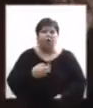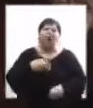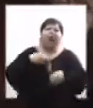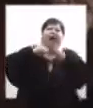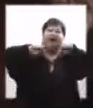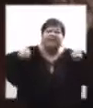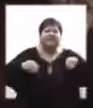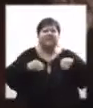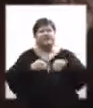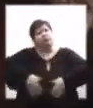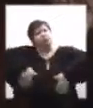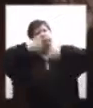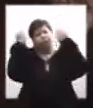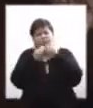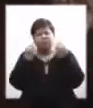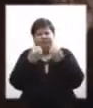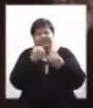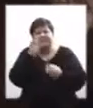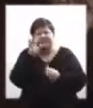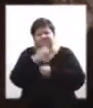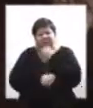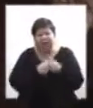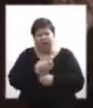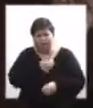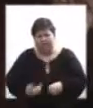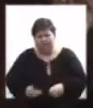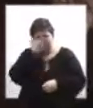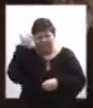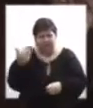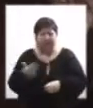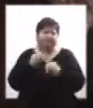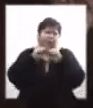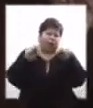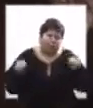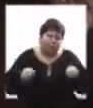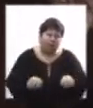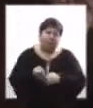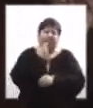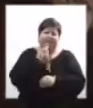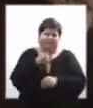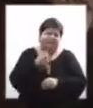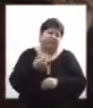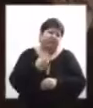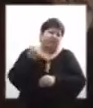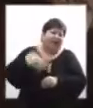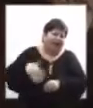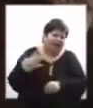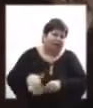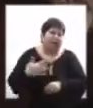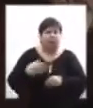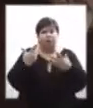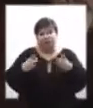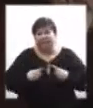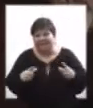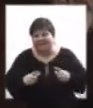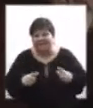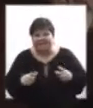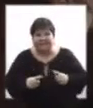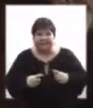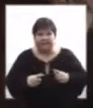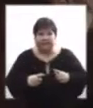décima quinta vez en los 15 años de gobierno anunció la incorporación de medicamento de alto costo con la expectativa que eso generaba